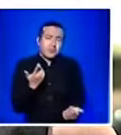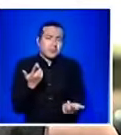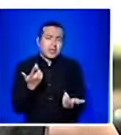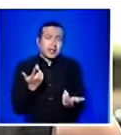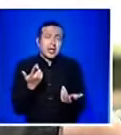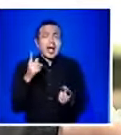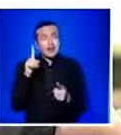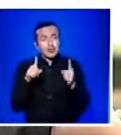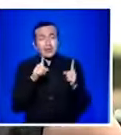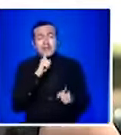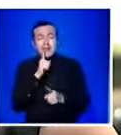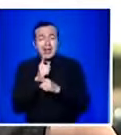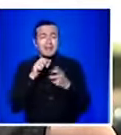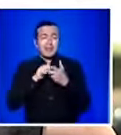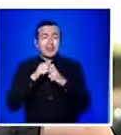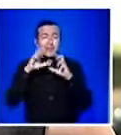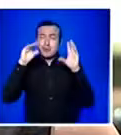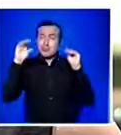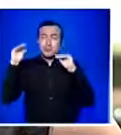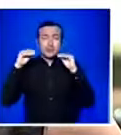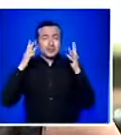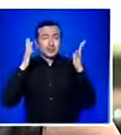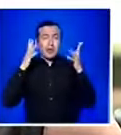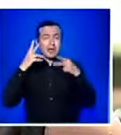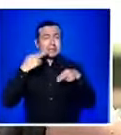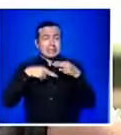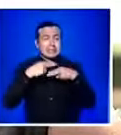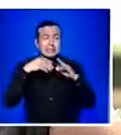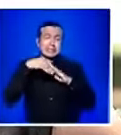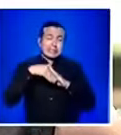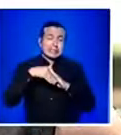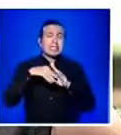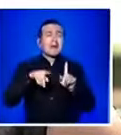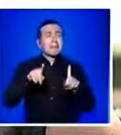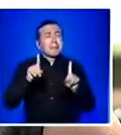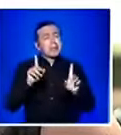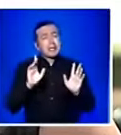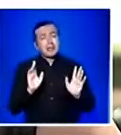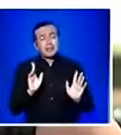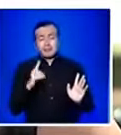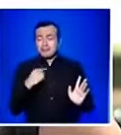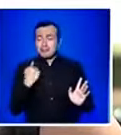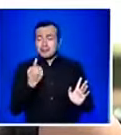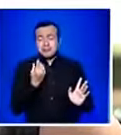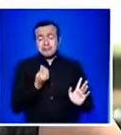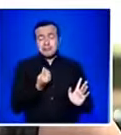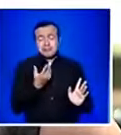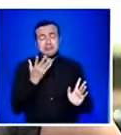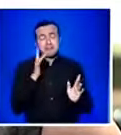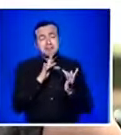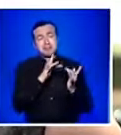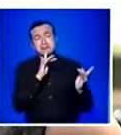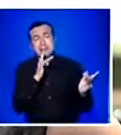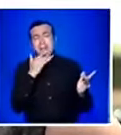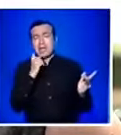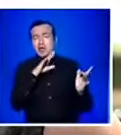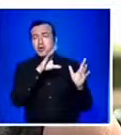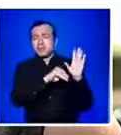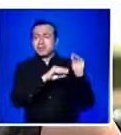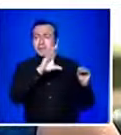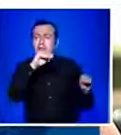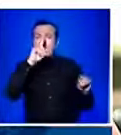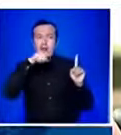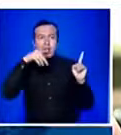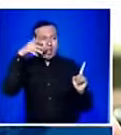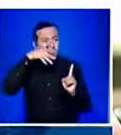mejor, en algunas cosas sí afecta bastante para negocios y otros temas, pero para nosotros tal vez sí nos desconecta de estos aparatos que nos tienen como